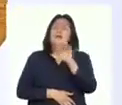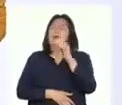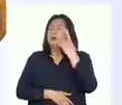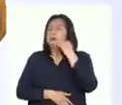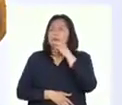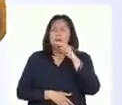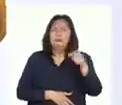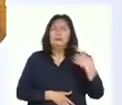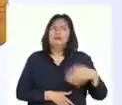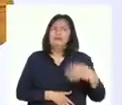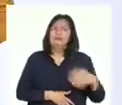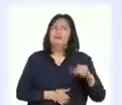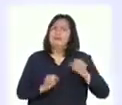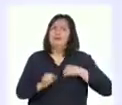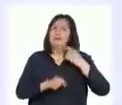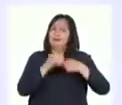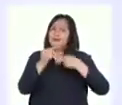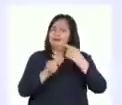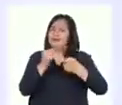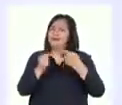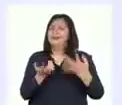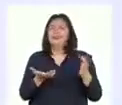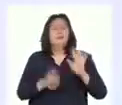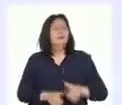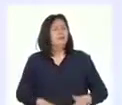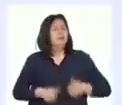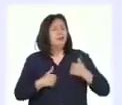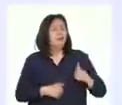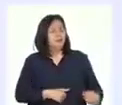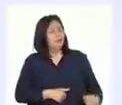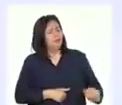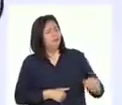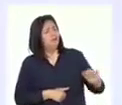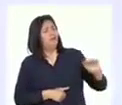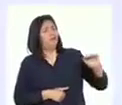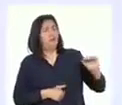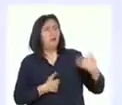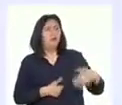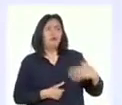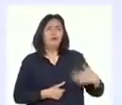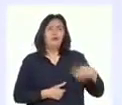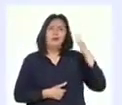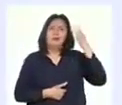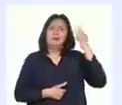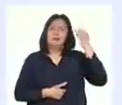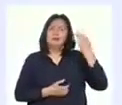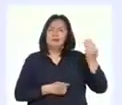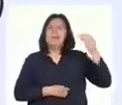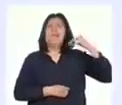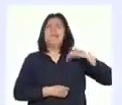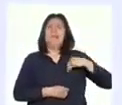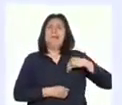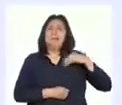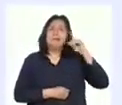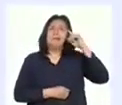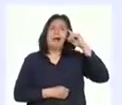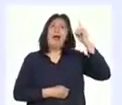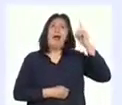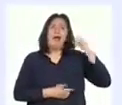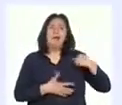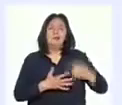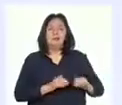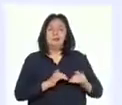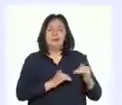todos tenemos algo que contar. A lo largo de nuestra vida pasamos por hechos que nos marcan, nos forman y nos hacen crecer